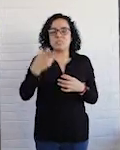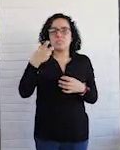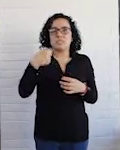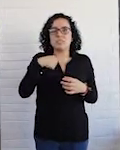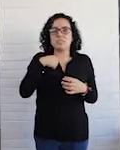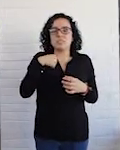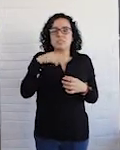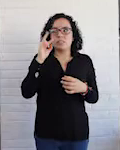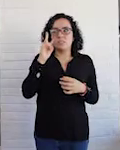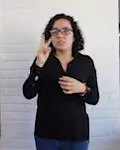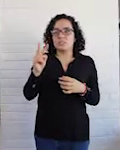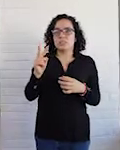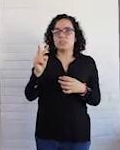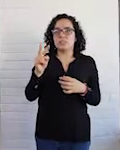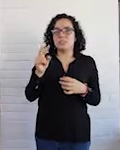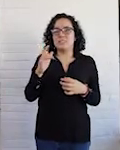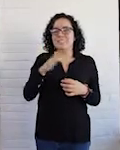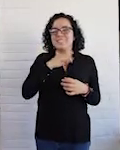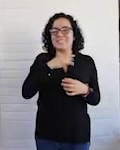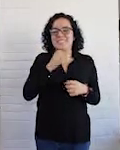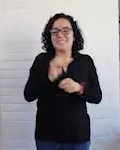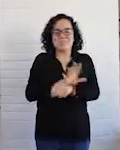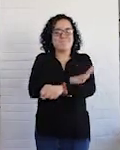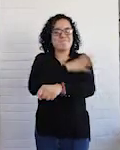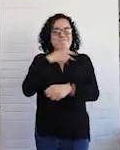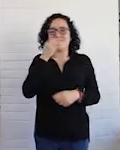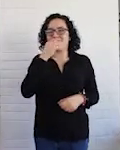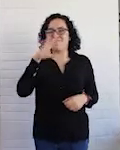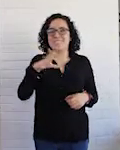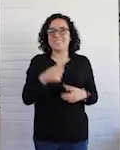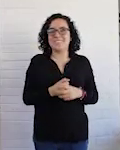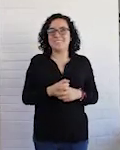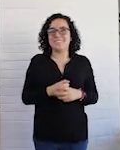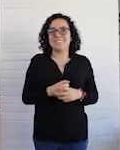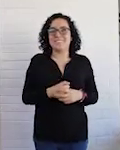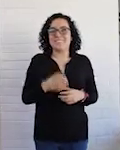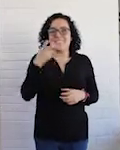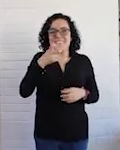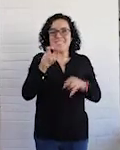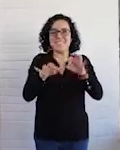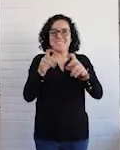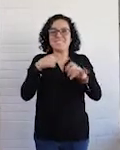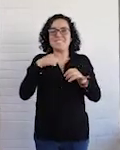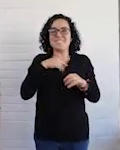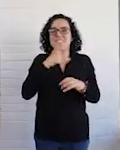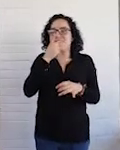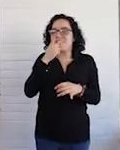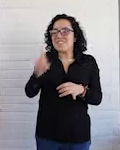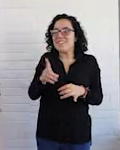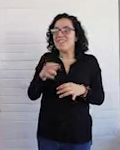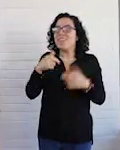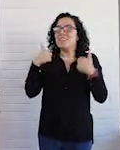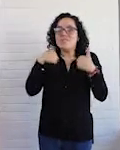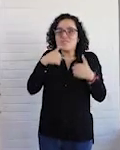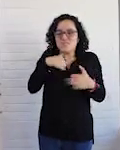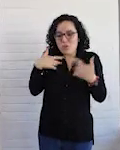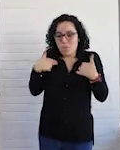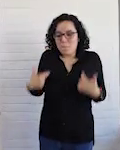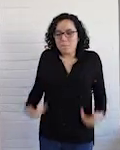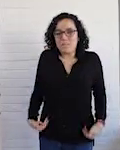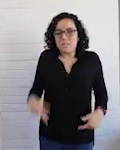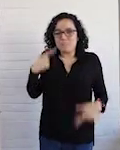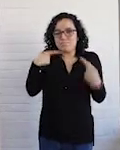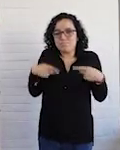me lo ponen, no saben qué placer me da. O sea, esta computadora necesita que yo le diga que soy un ser